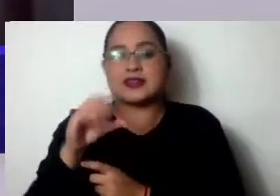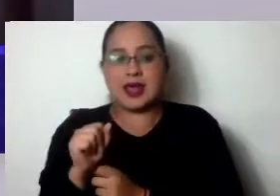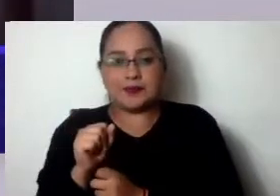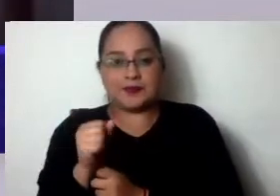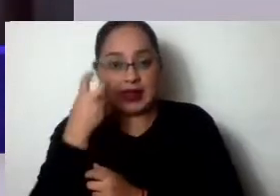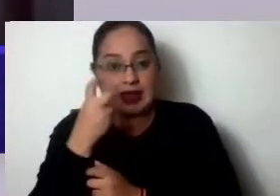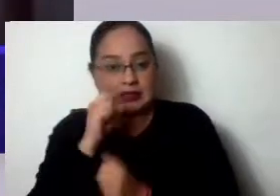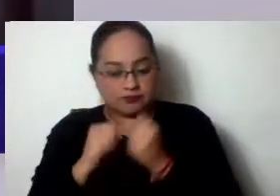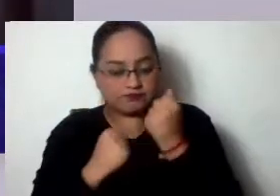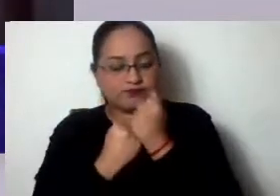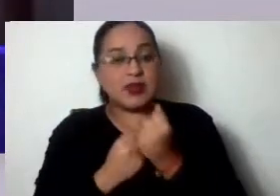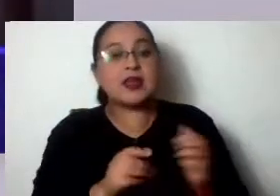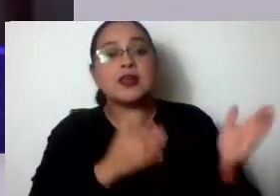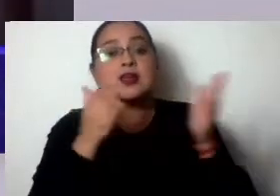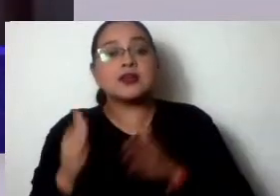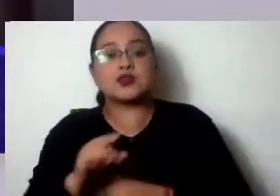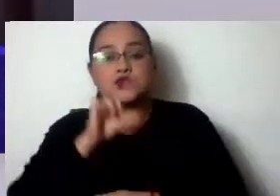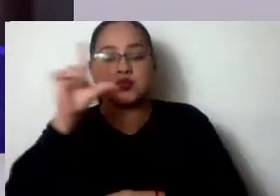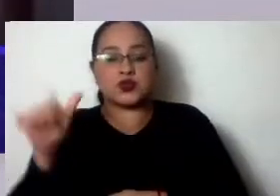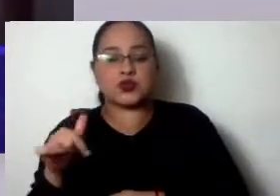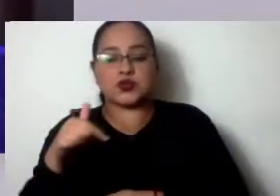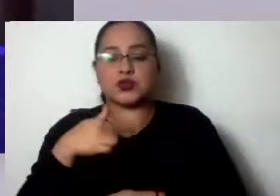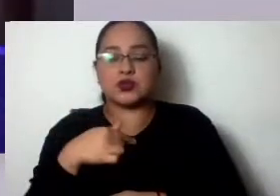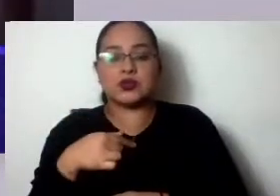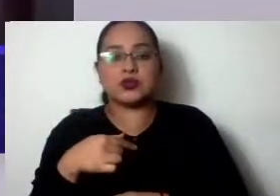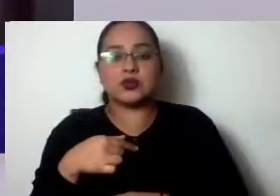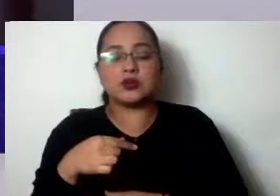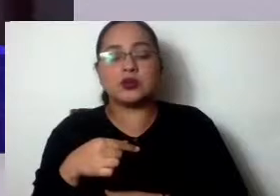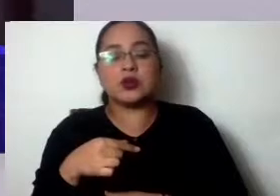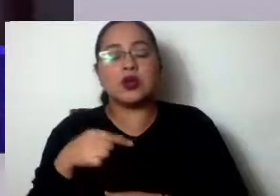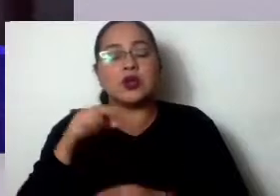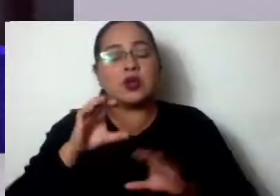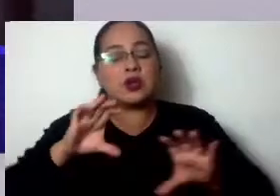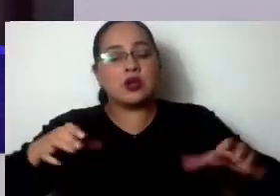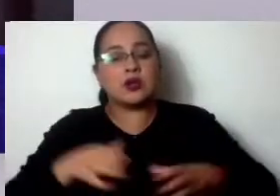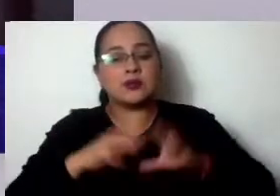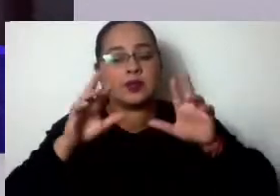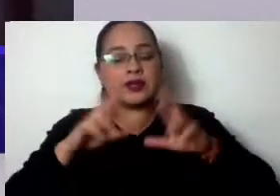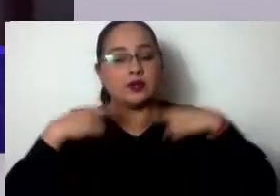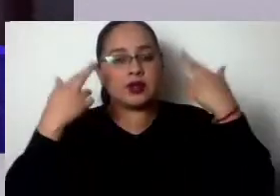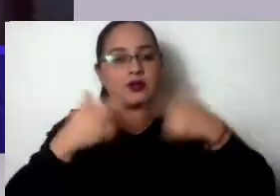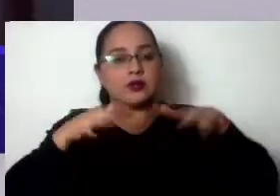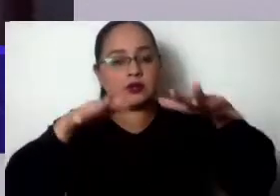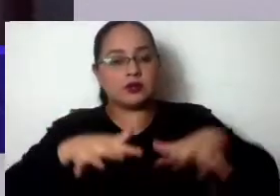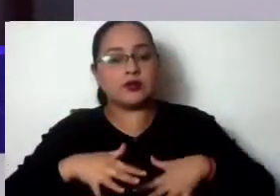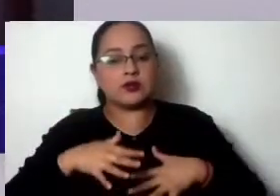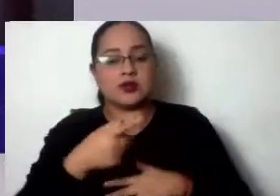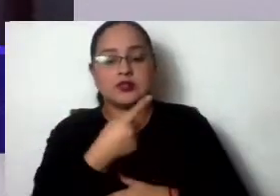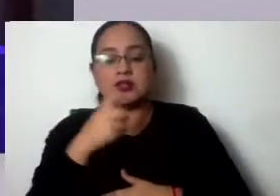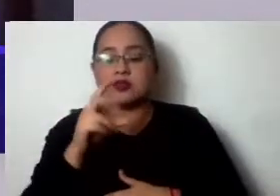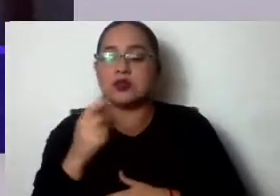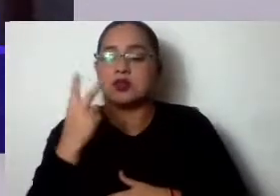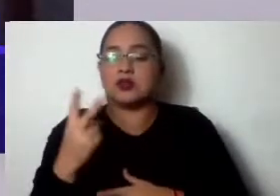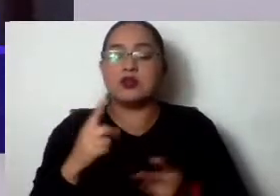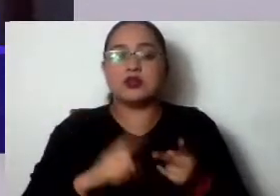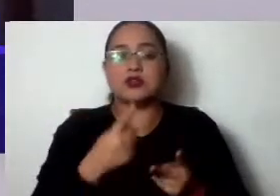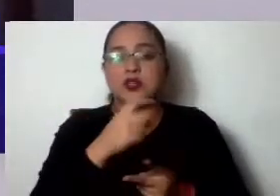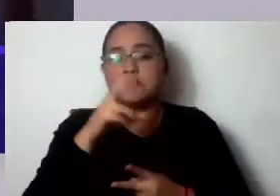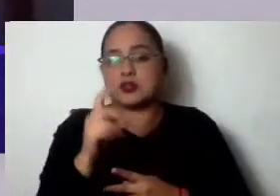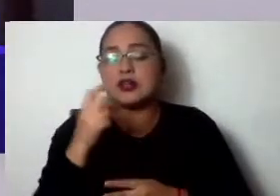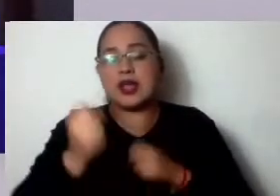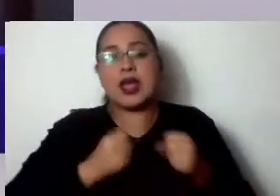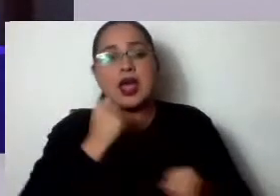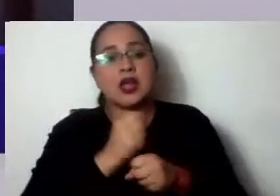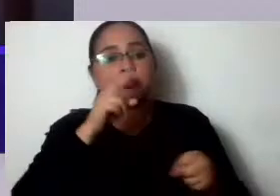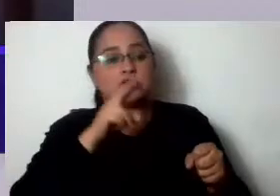lo reafirmo la asamblea general de naciones unidas en la resolución 32 130 el 16 de diciembre de